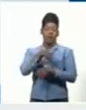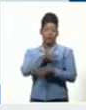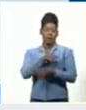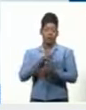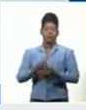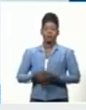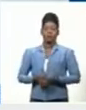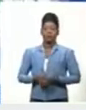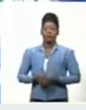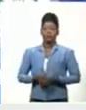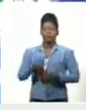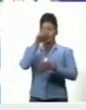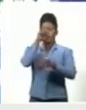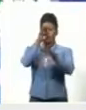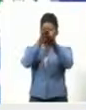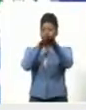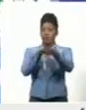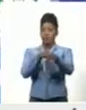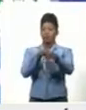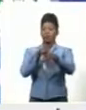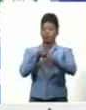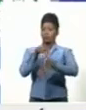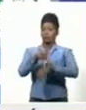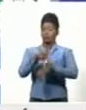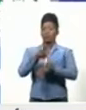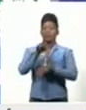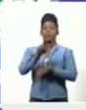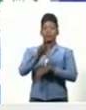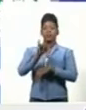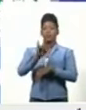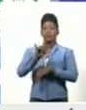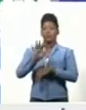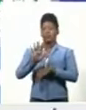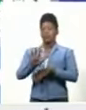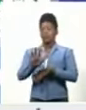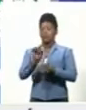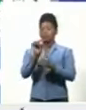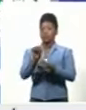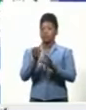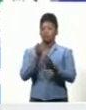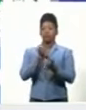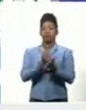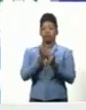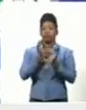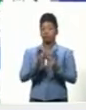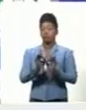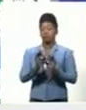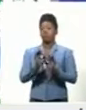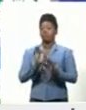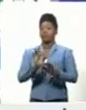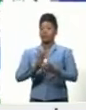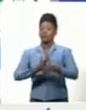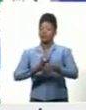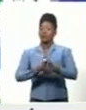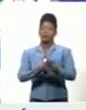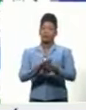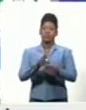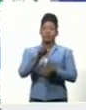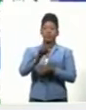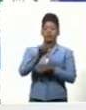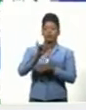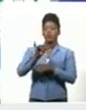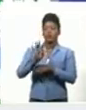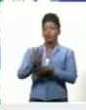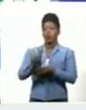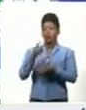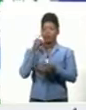encuentran ingresados en estos momentos 165 pacientes confirmados con la COVID-19, 164 de ellos presentan una